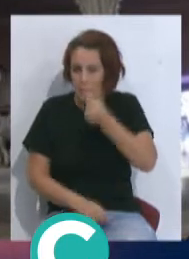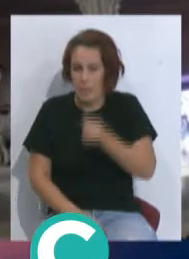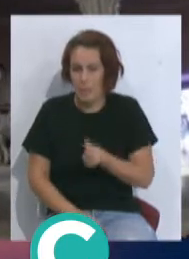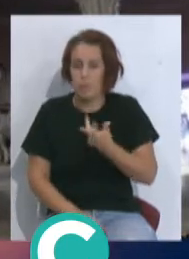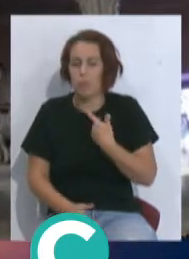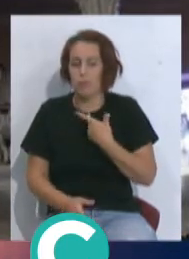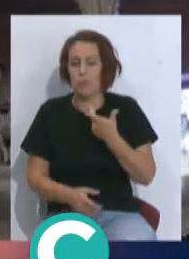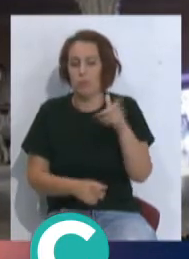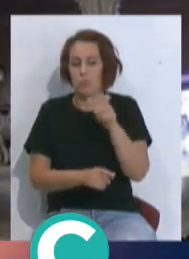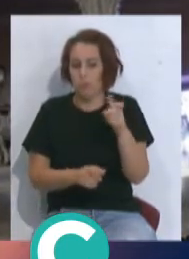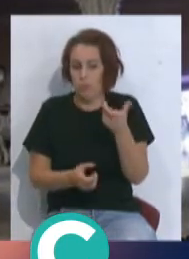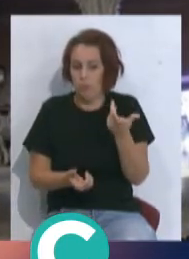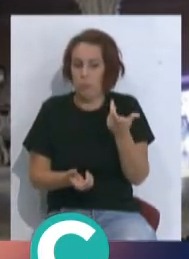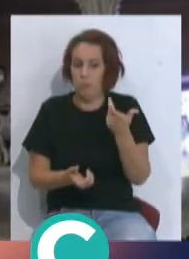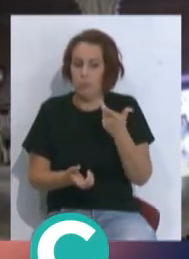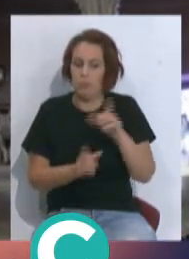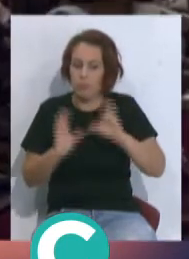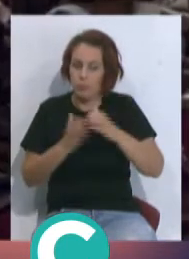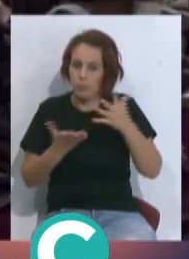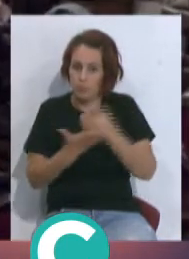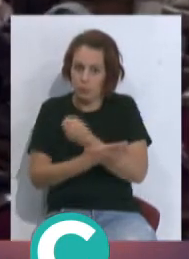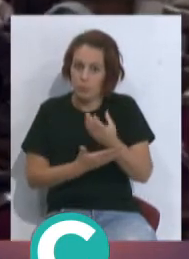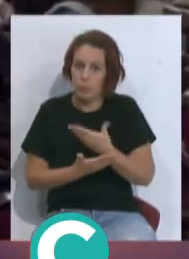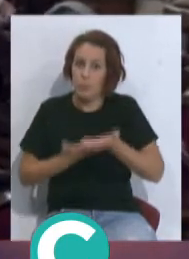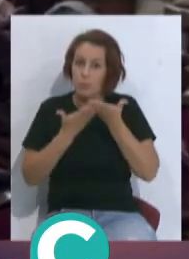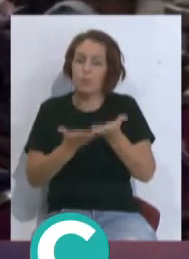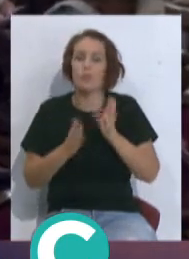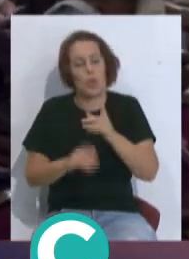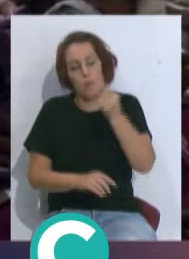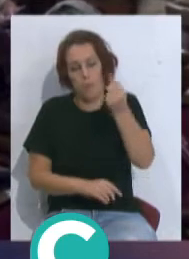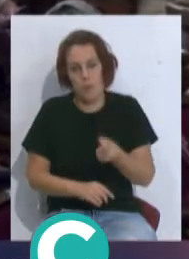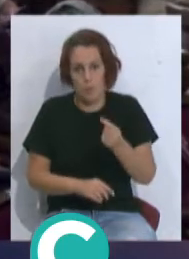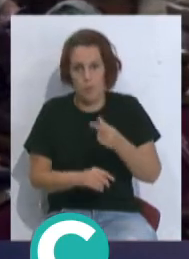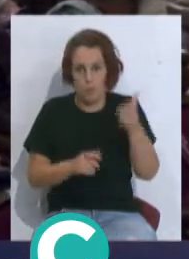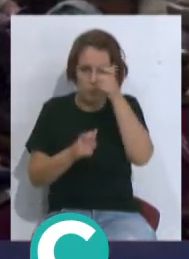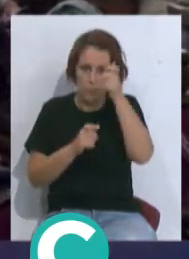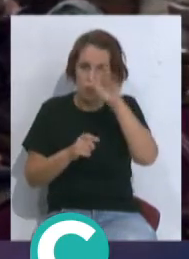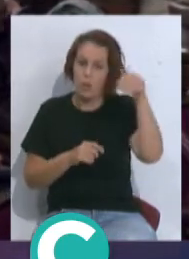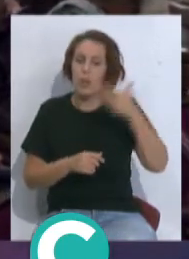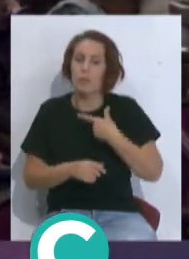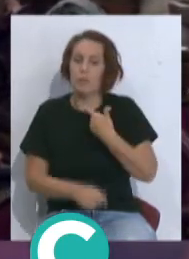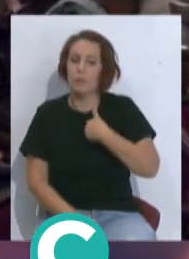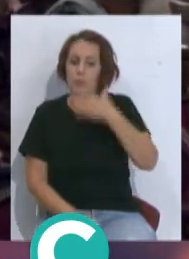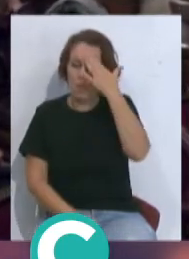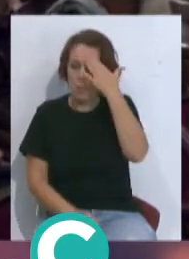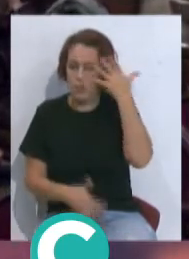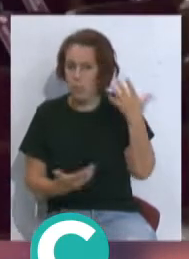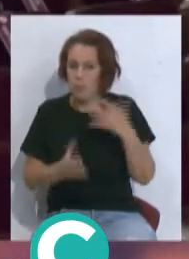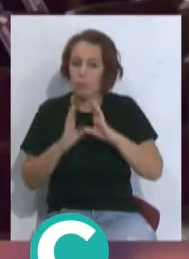al revés, que aportan y seguirán aportando todas las agrupaciones, pero una mínima parte. Cabezas de serie, la chirigota